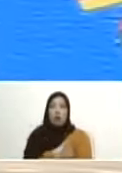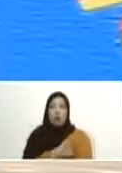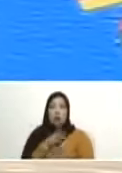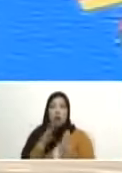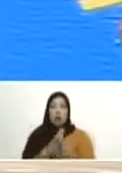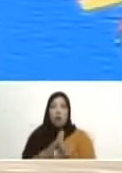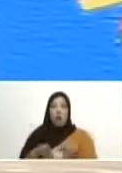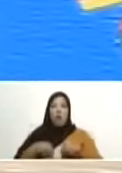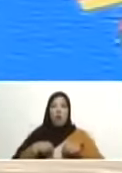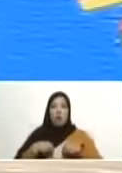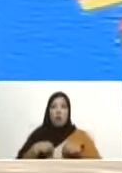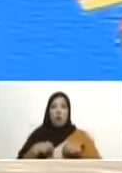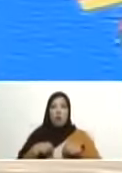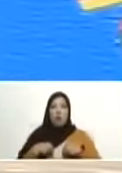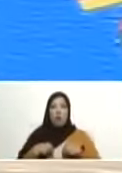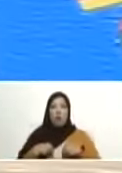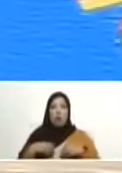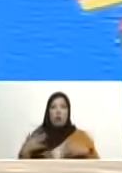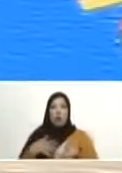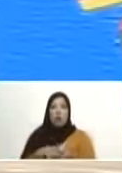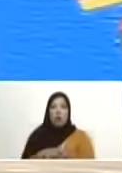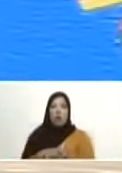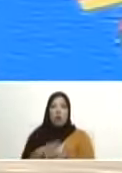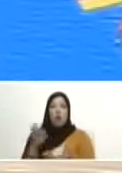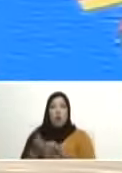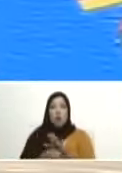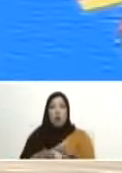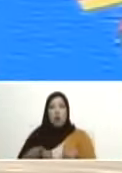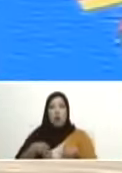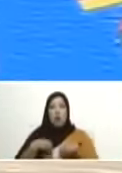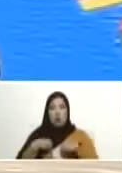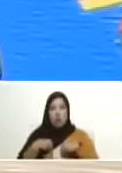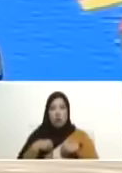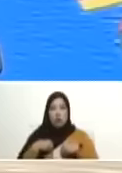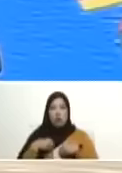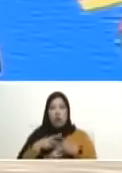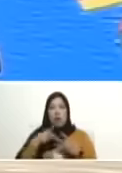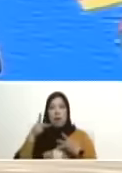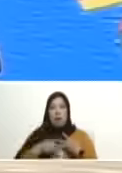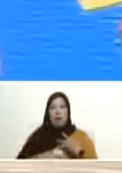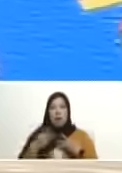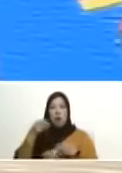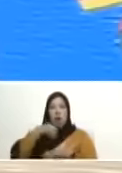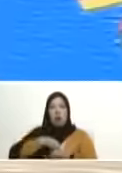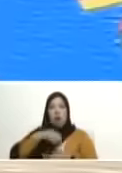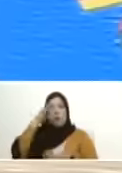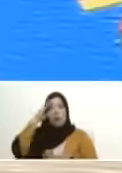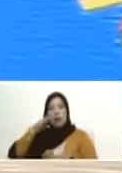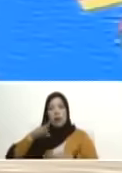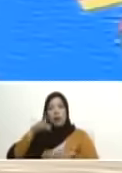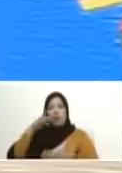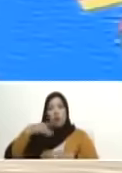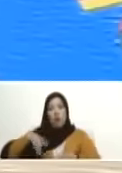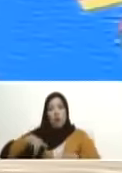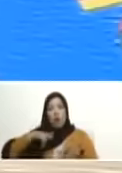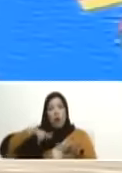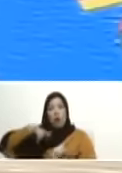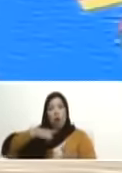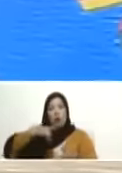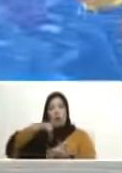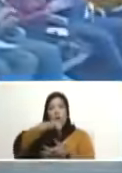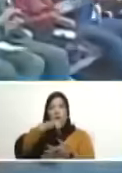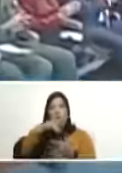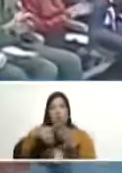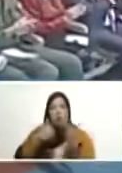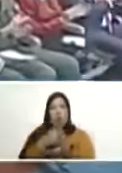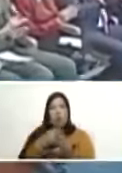se logró impedir y hacer retroceder el plan de instalar una base militar aeroespacial en